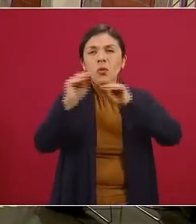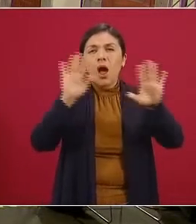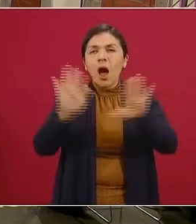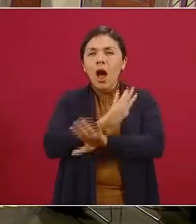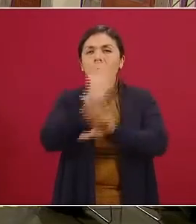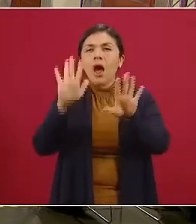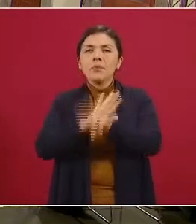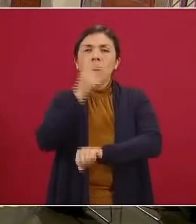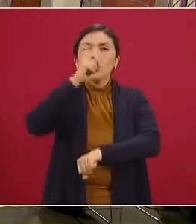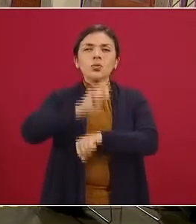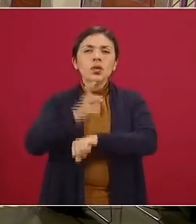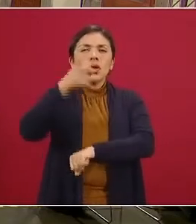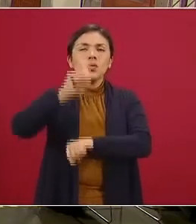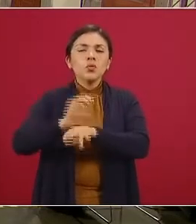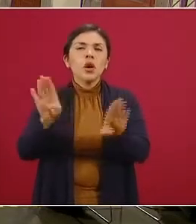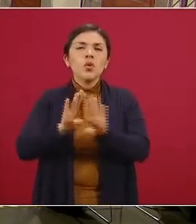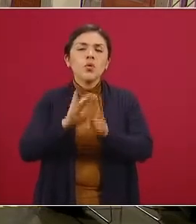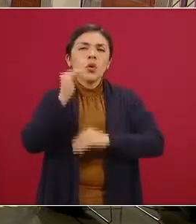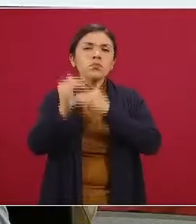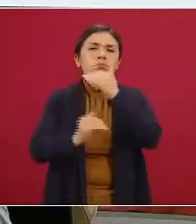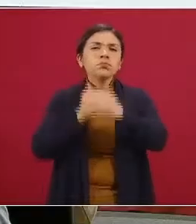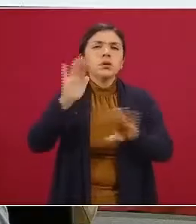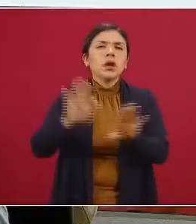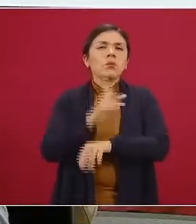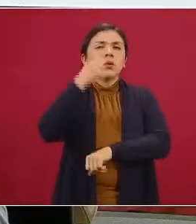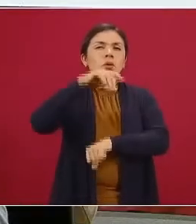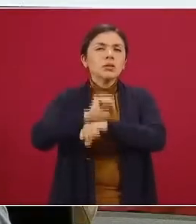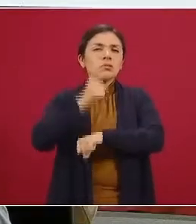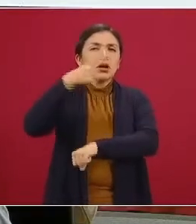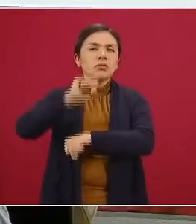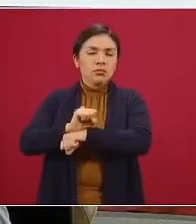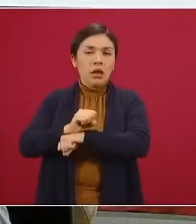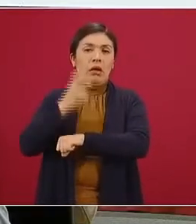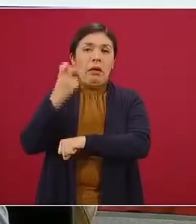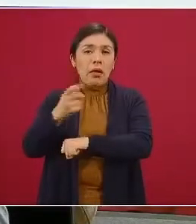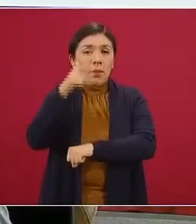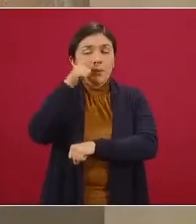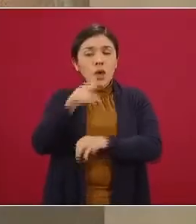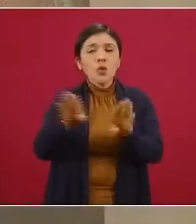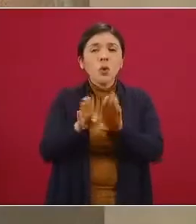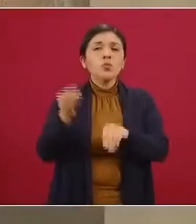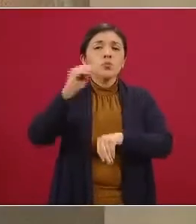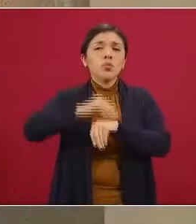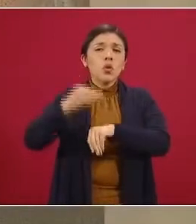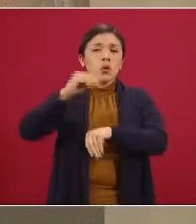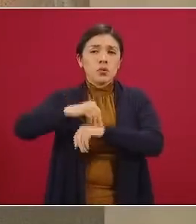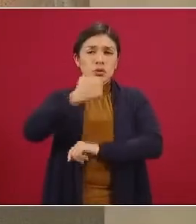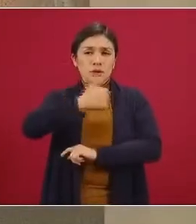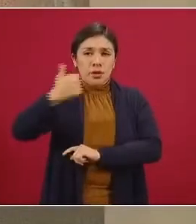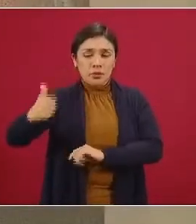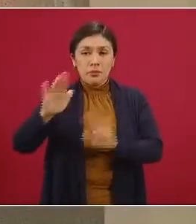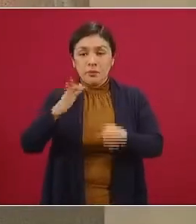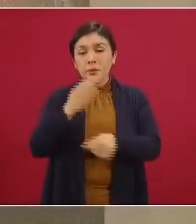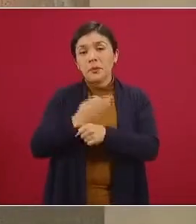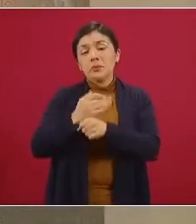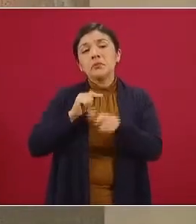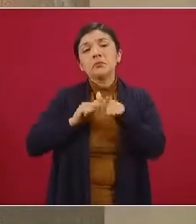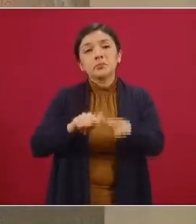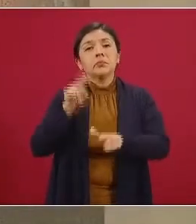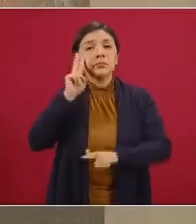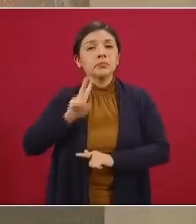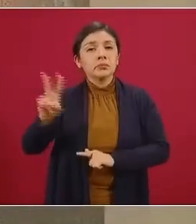en la medida como va avanzando la semana y cómo se va dando el comportamiento. Continuamos con un